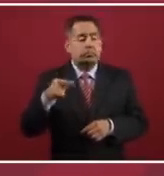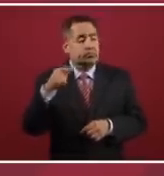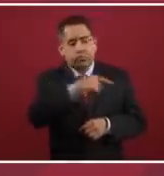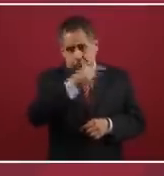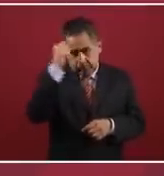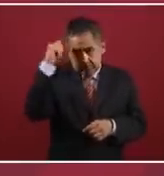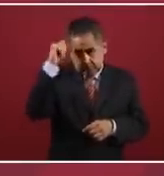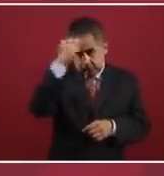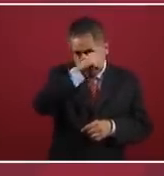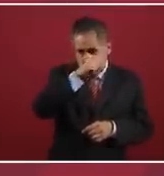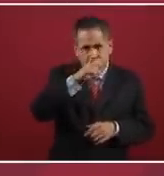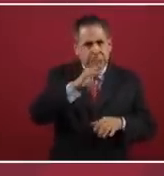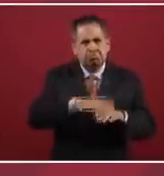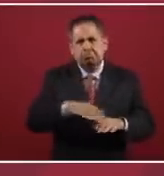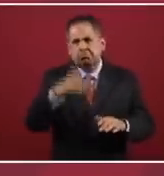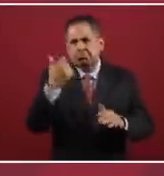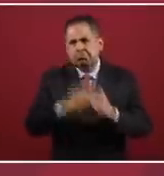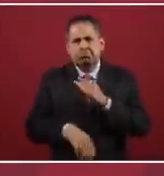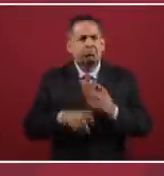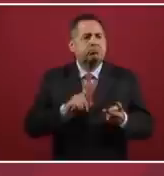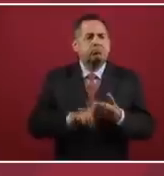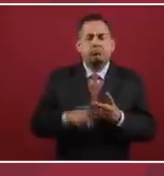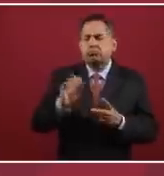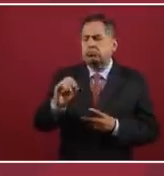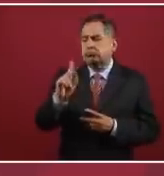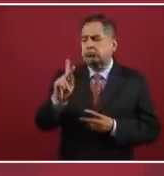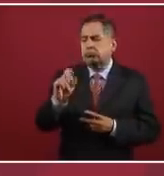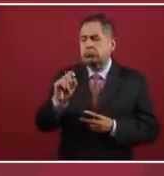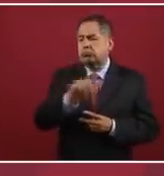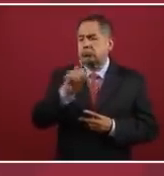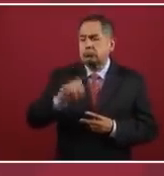los Tarahumara o el pozol